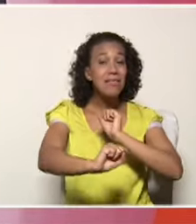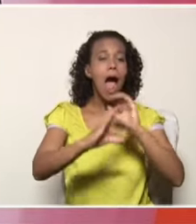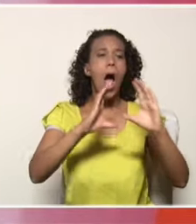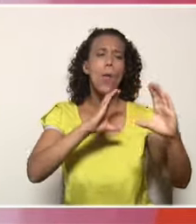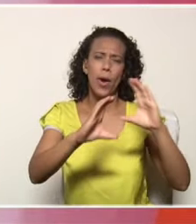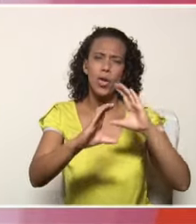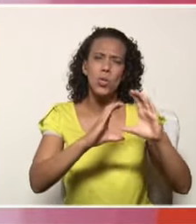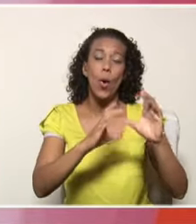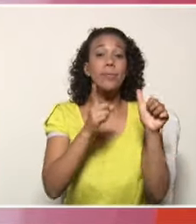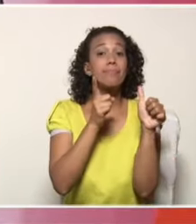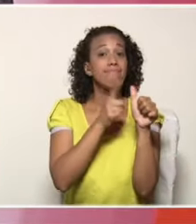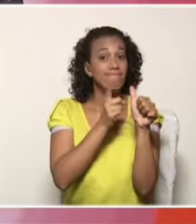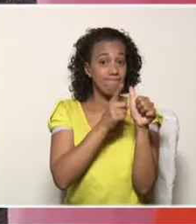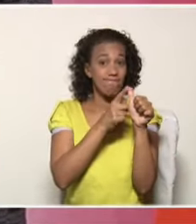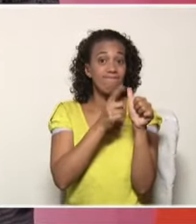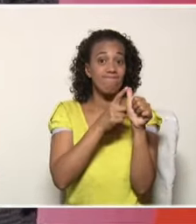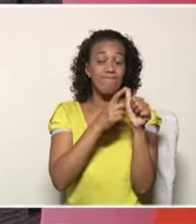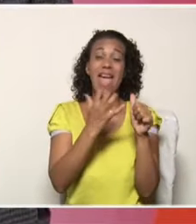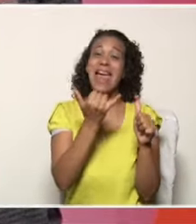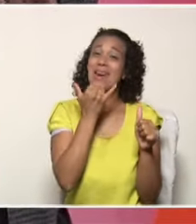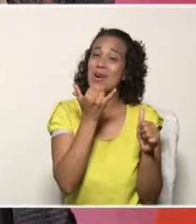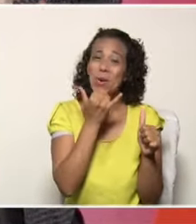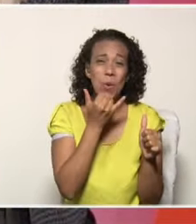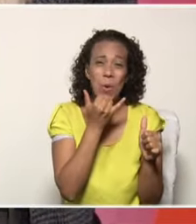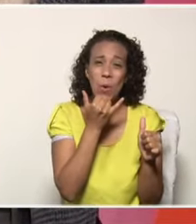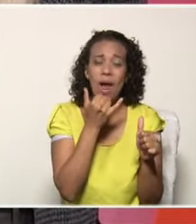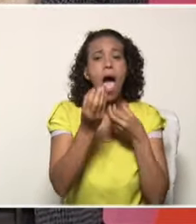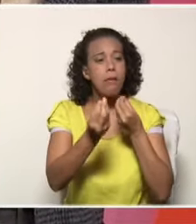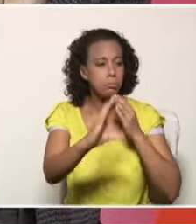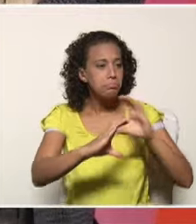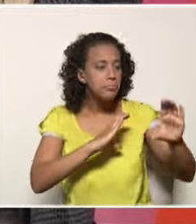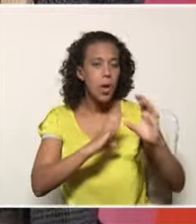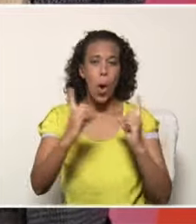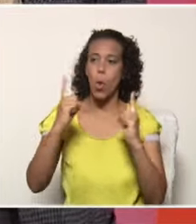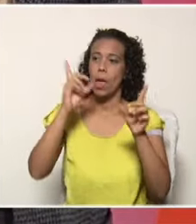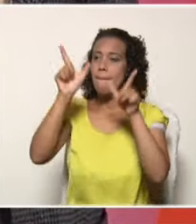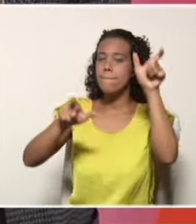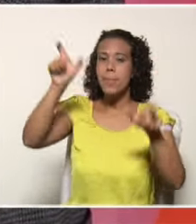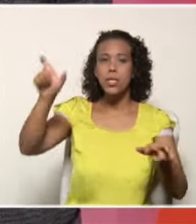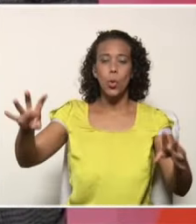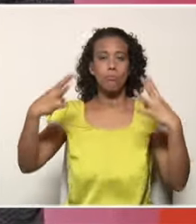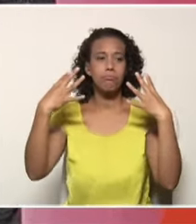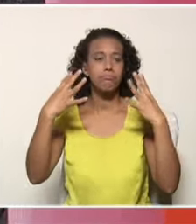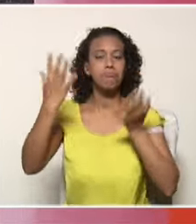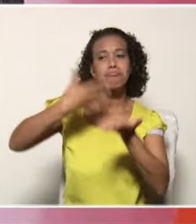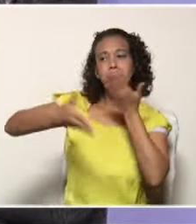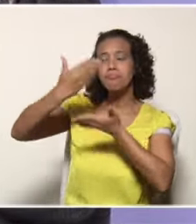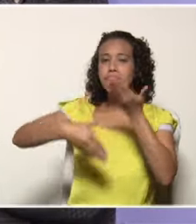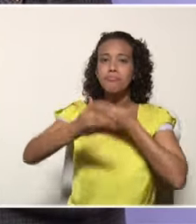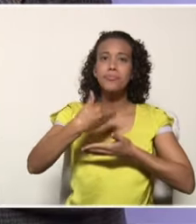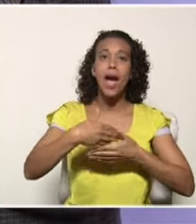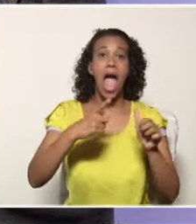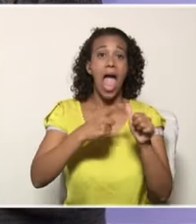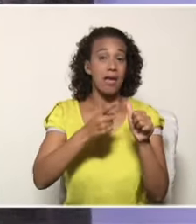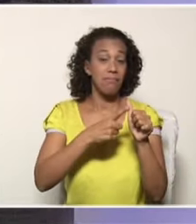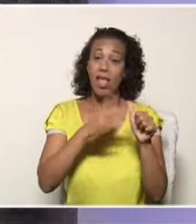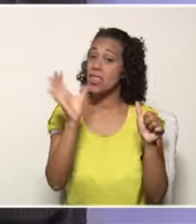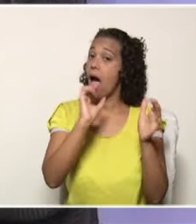asertiva? Que estos errores los cometamos cuando nos estamos comunicando con las otras personas. Entonces,